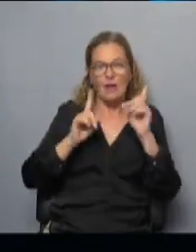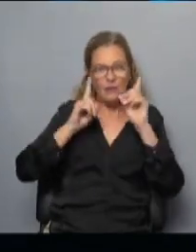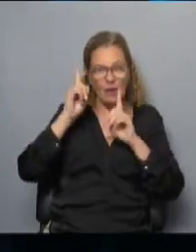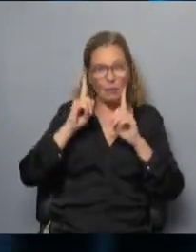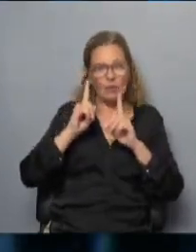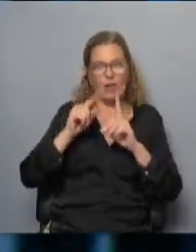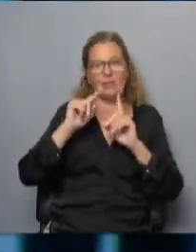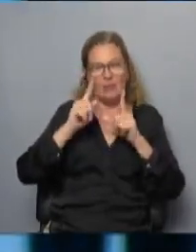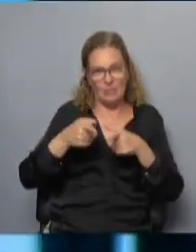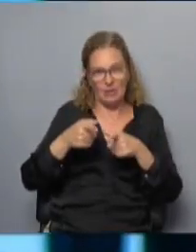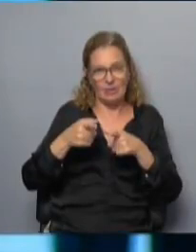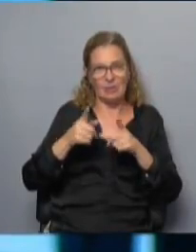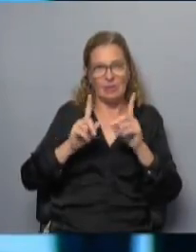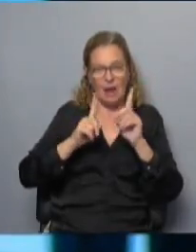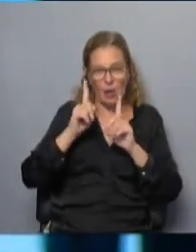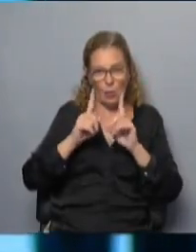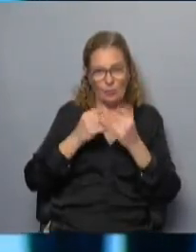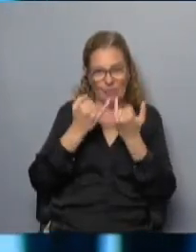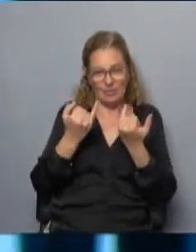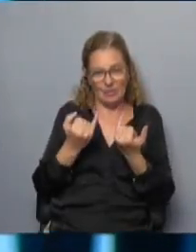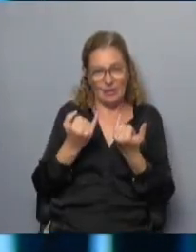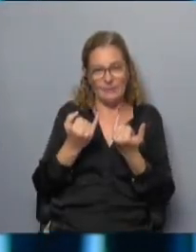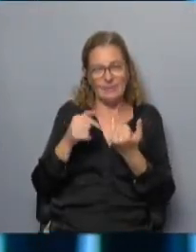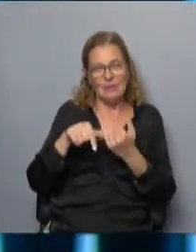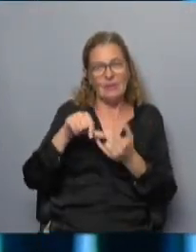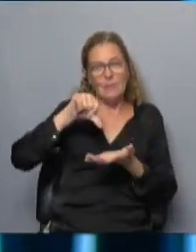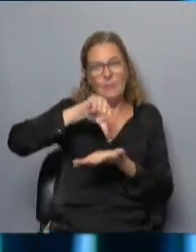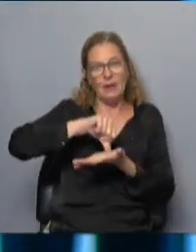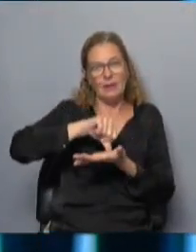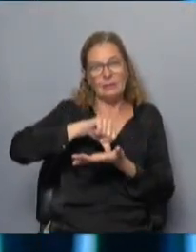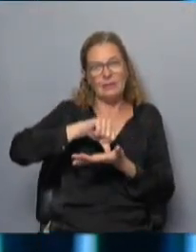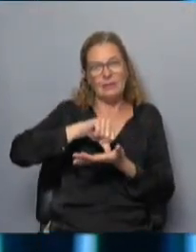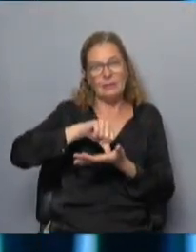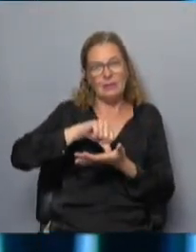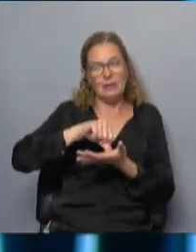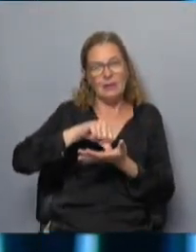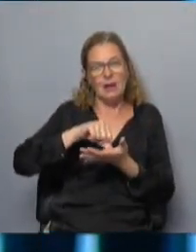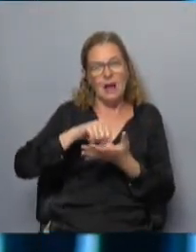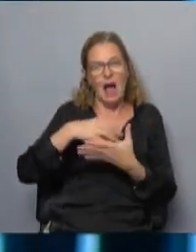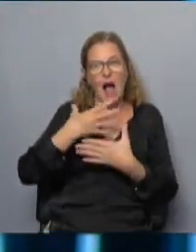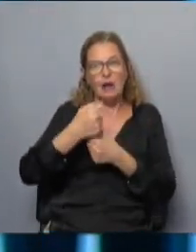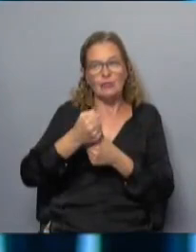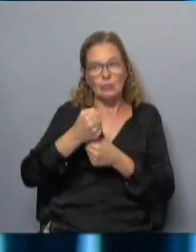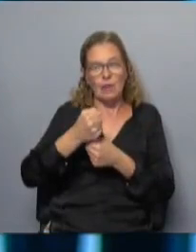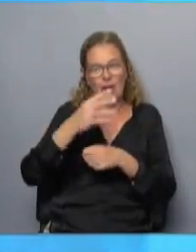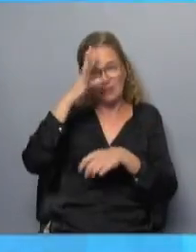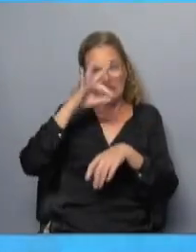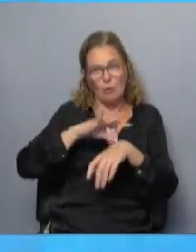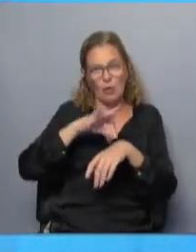la universidad y algún día que este país haga terapia para poder que este país no tiene